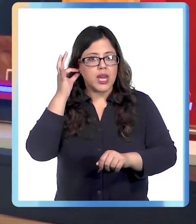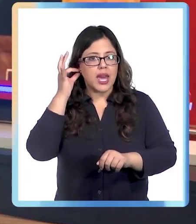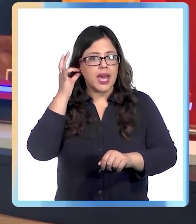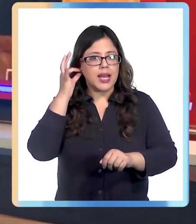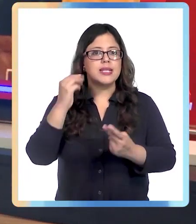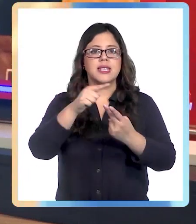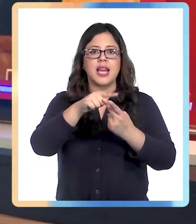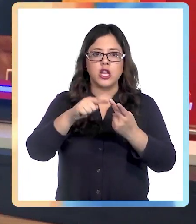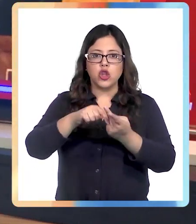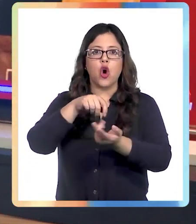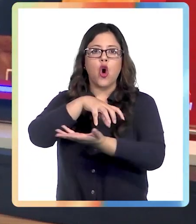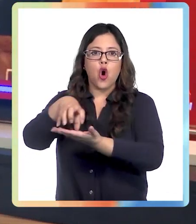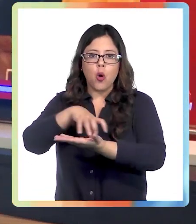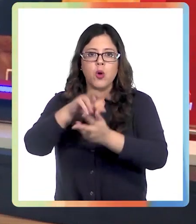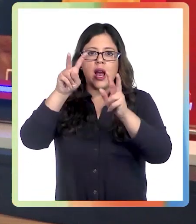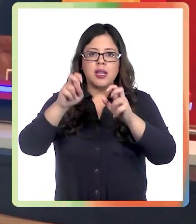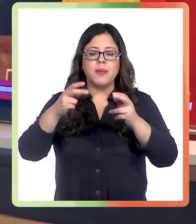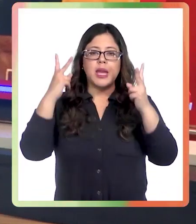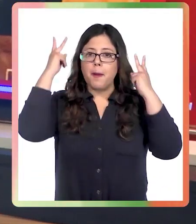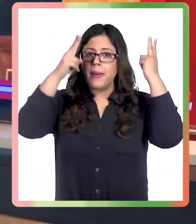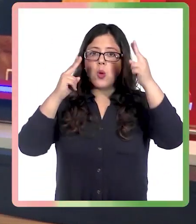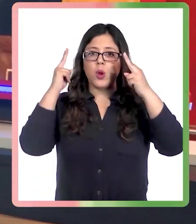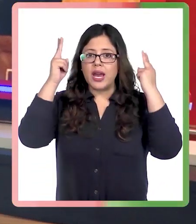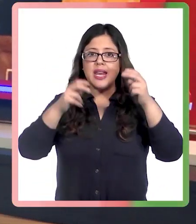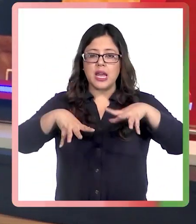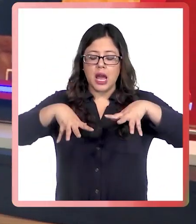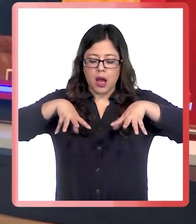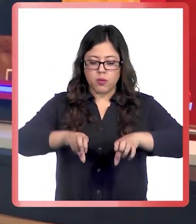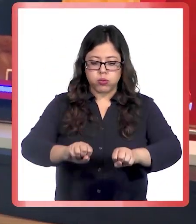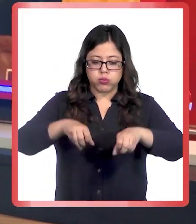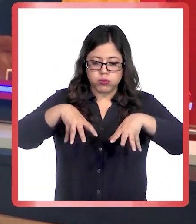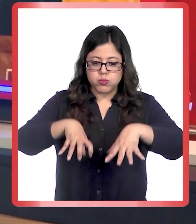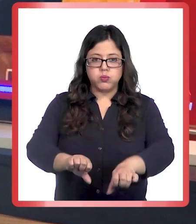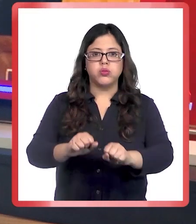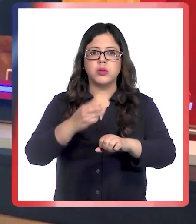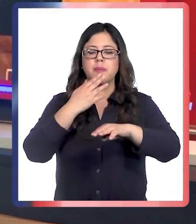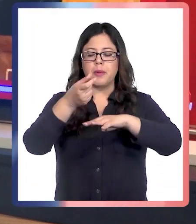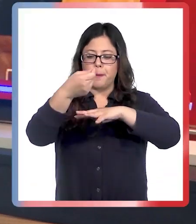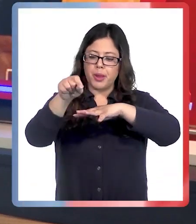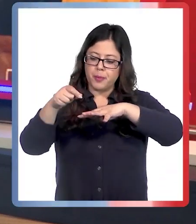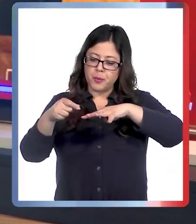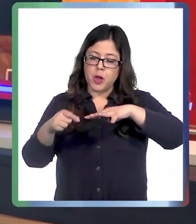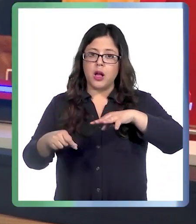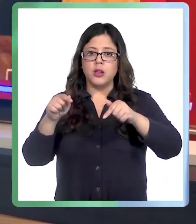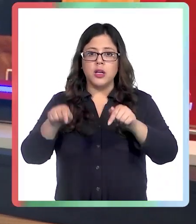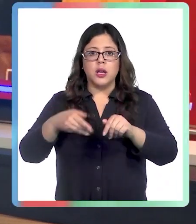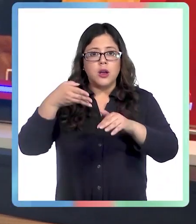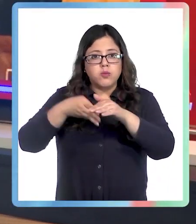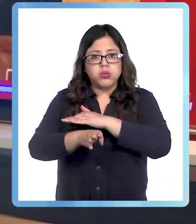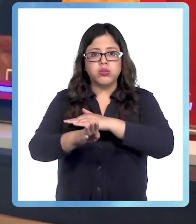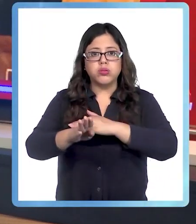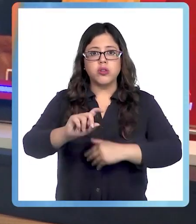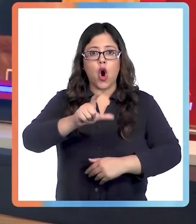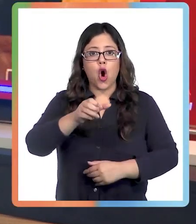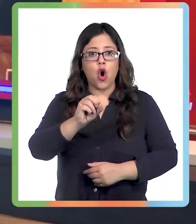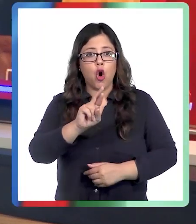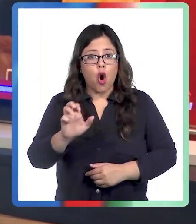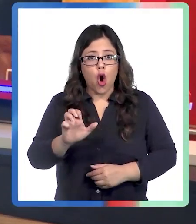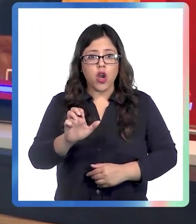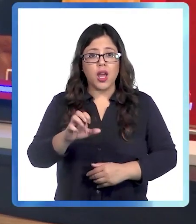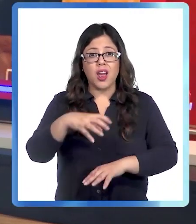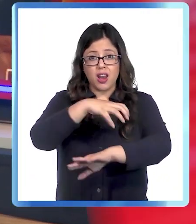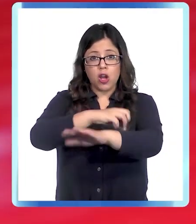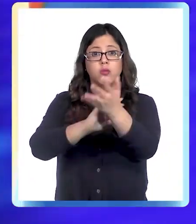peluquería, masoterapia y manicure que nunca se hicieron. Del allanamiento al GORE de la Araucanía nos cuenta Universidad